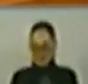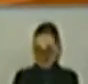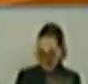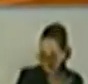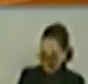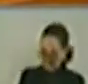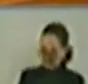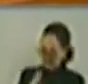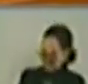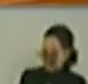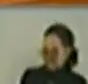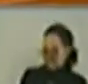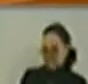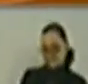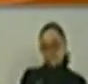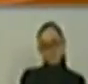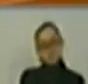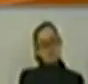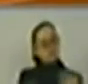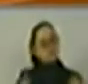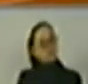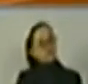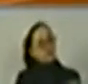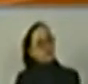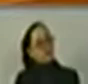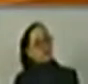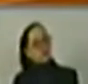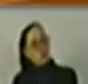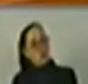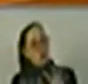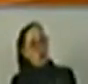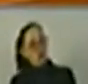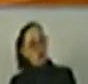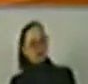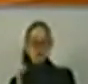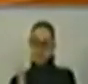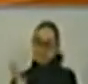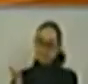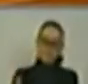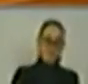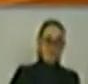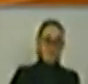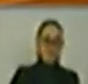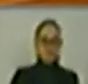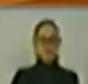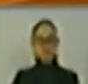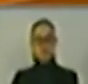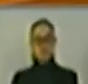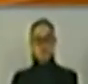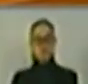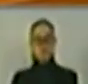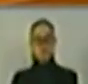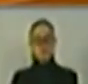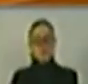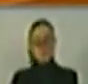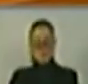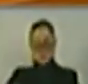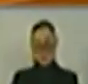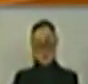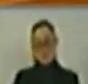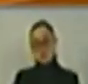sacrificio, y son motivo de orgullo para todos los mexicanos. Un total